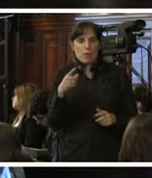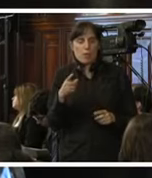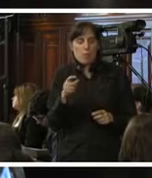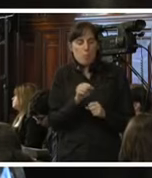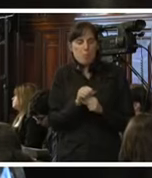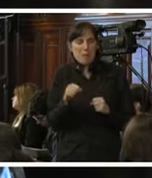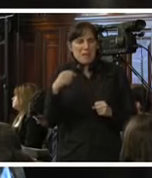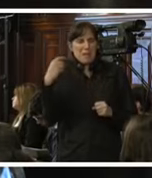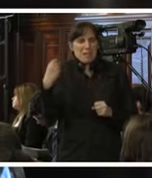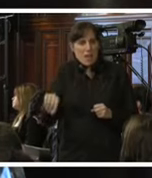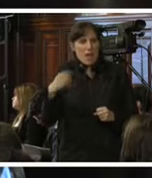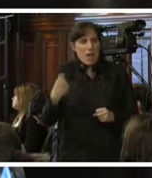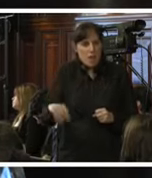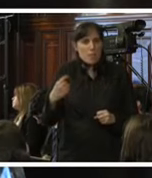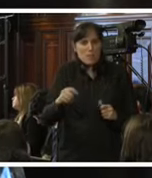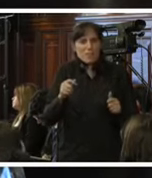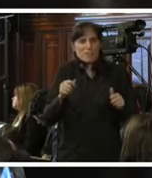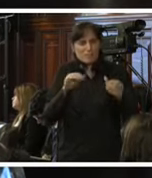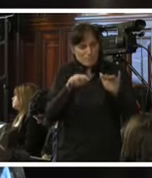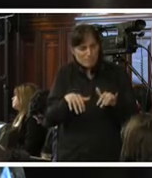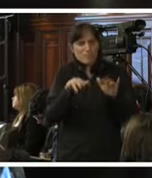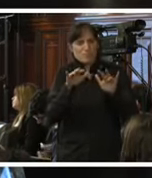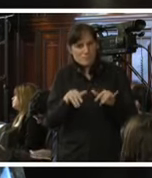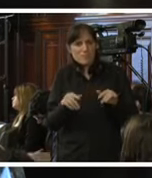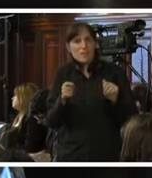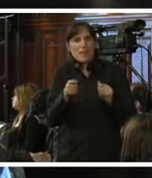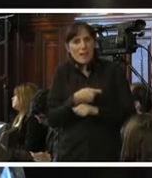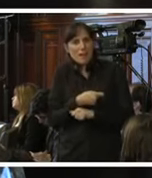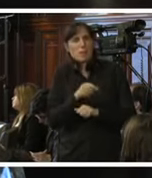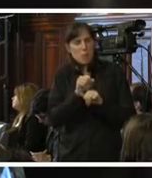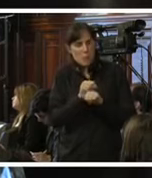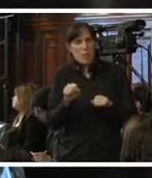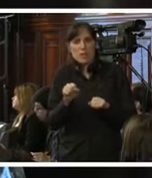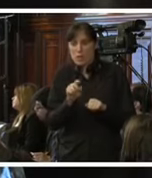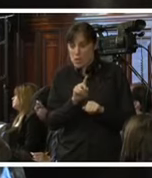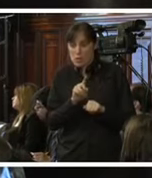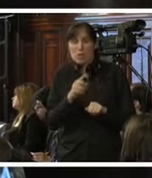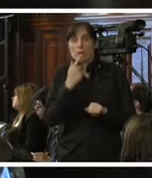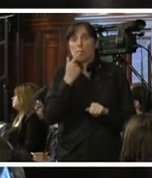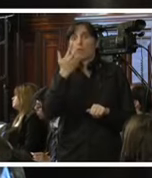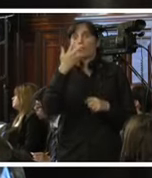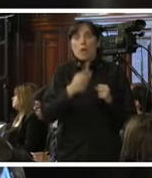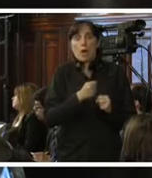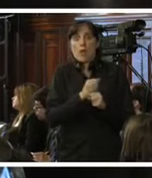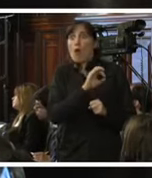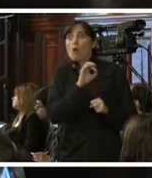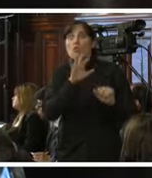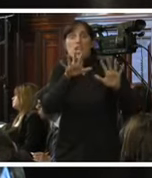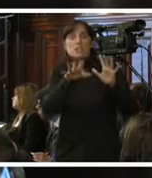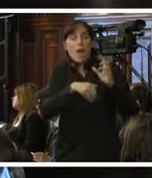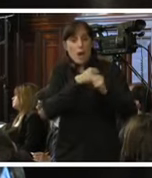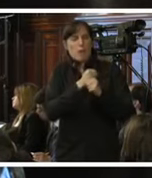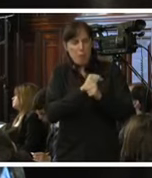rápida, o sea, son experiencias que se hacen y si no están funcionando en un lustro, máximo en una década, de una vez se